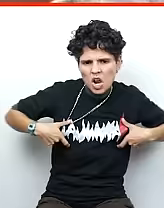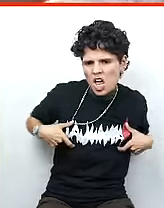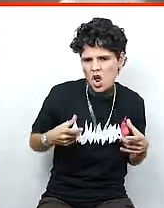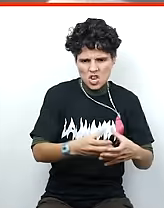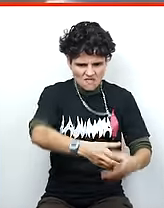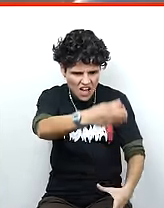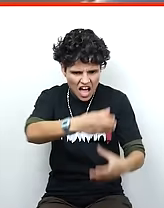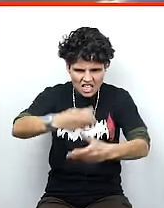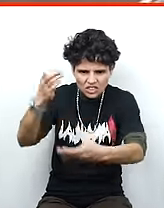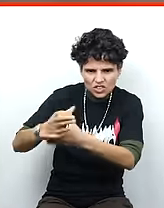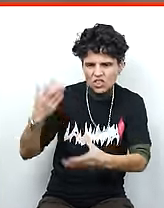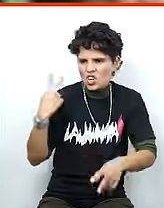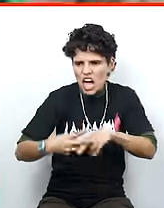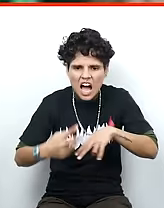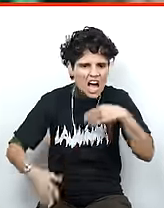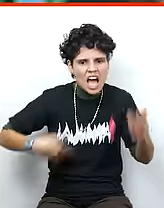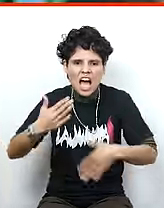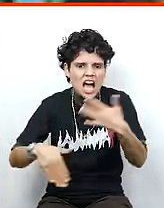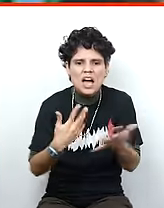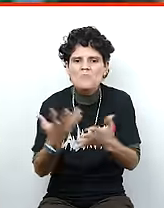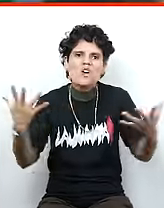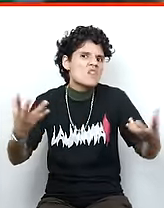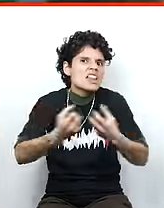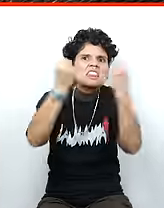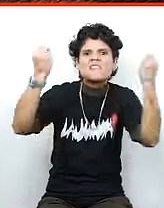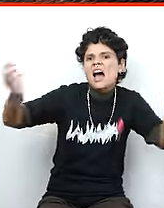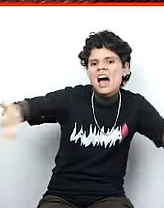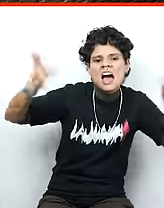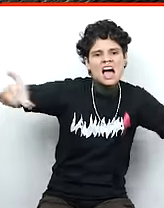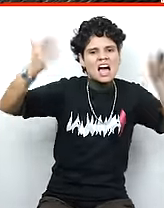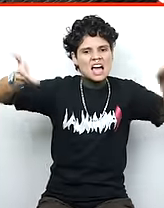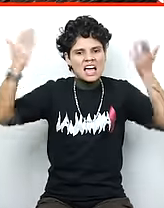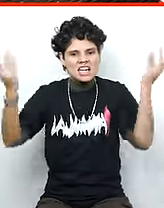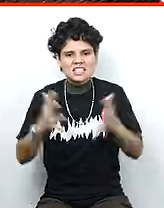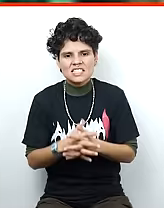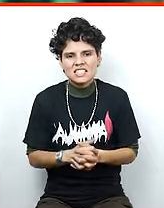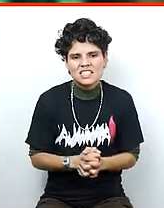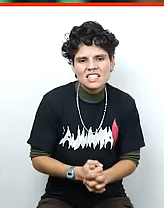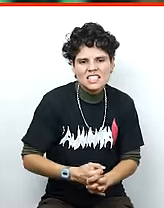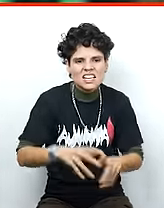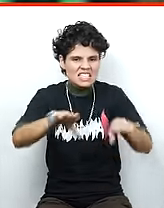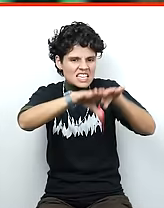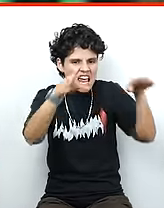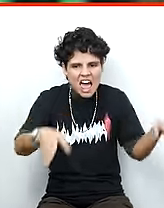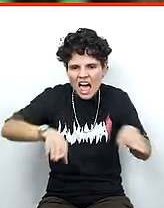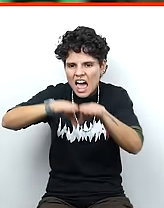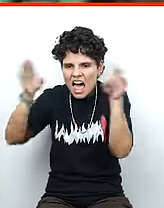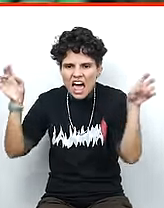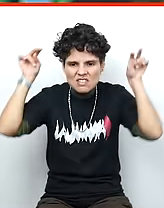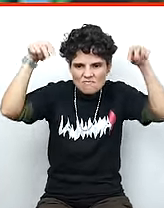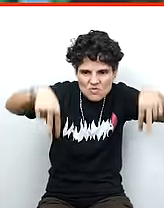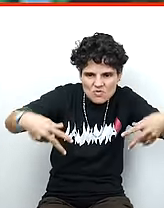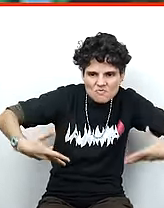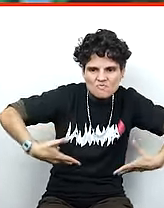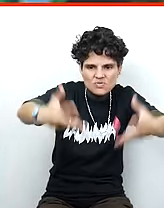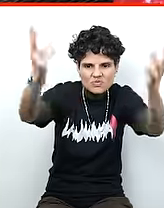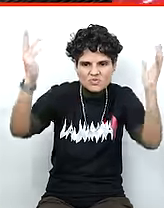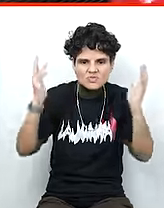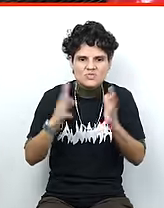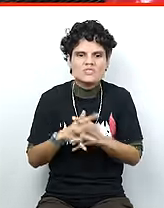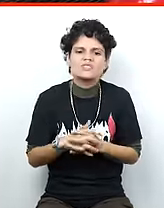hagamos vasos. Chao. Hagamos un festival. Oh. Dos escenarios. Oh.